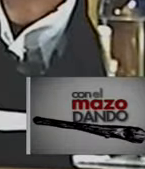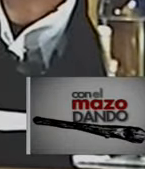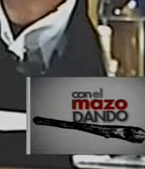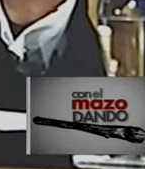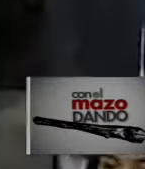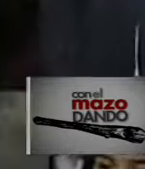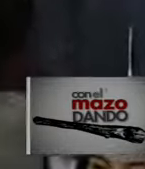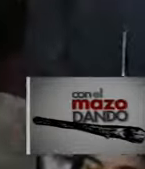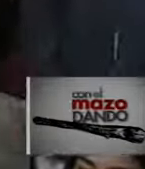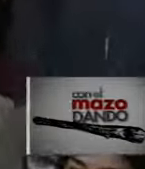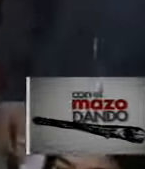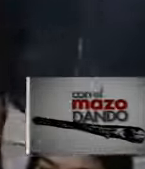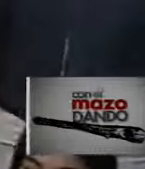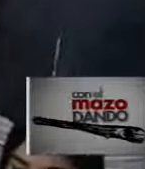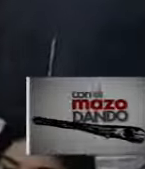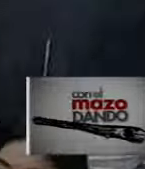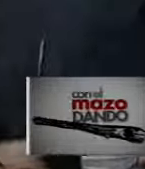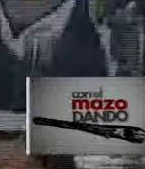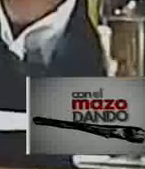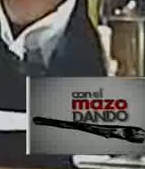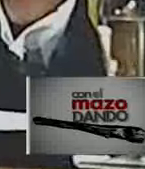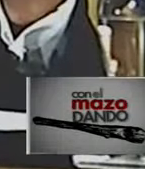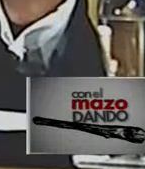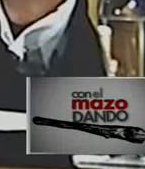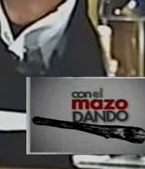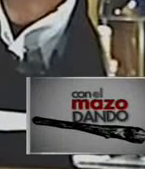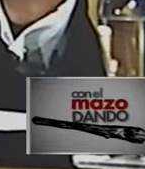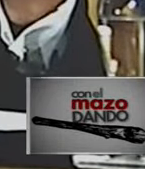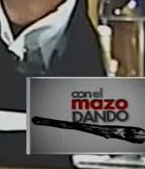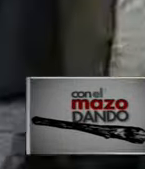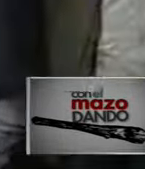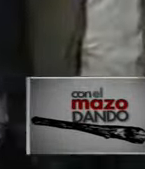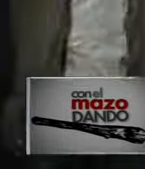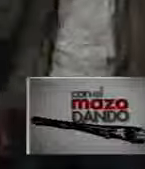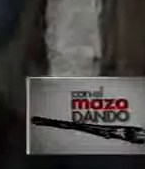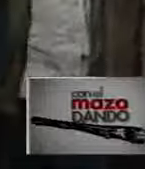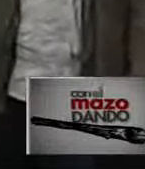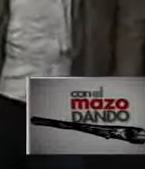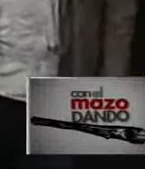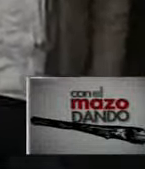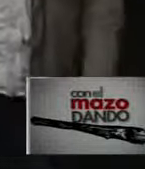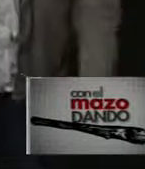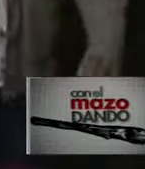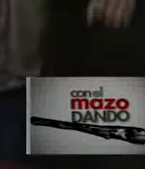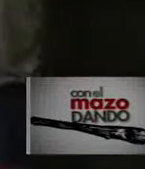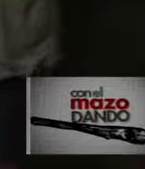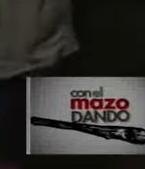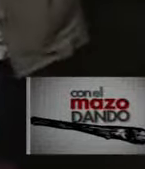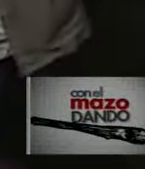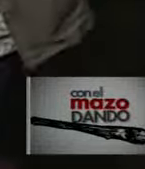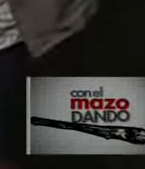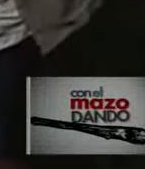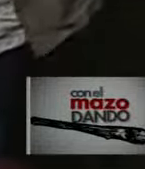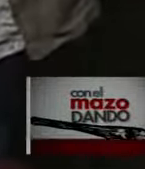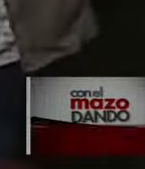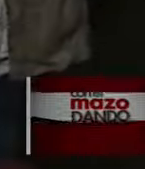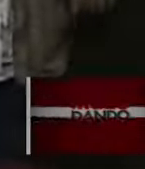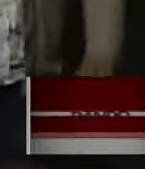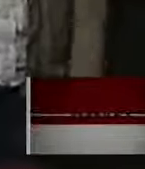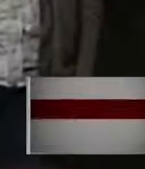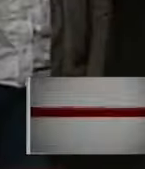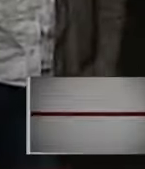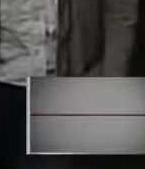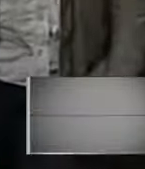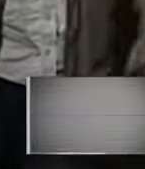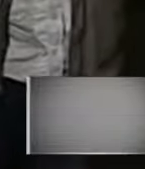Castro Batista. ¡Presente! Nelson Antonio Pacín Collazo. ¡Presente! Julio César Farías Mejías. ¡Presente!